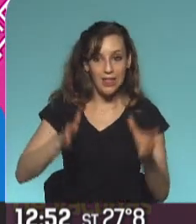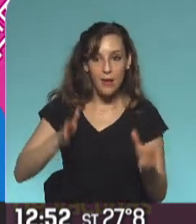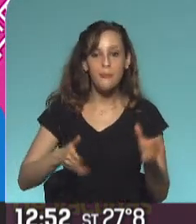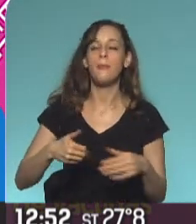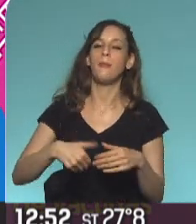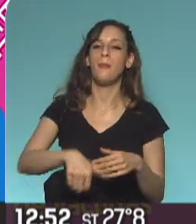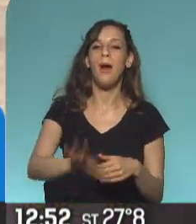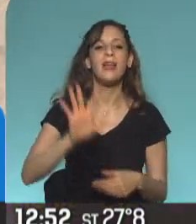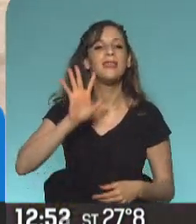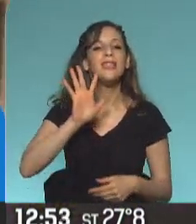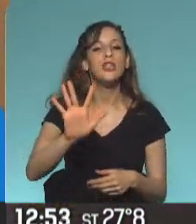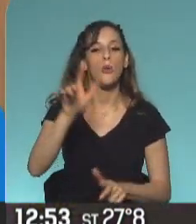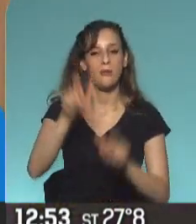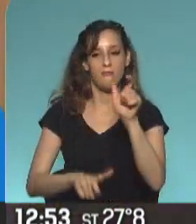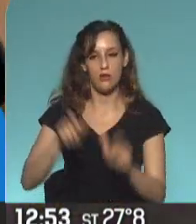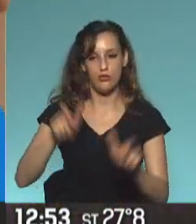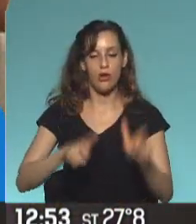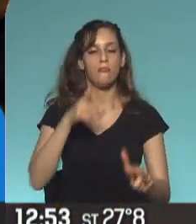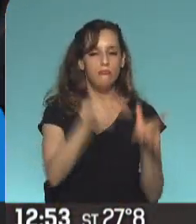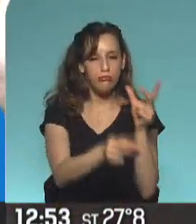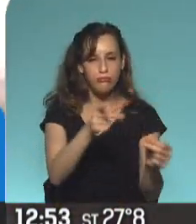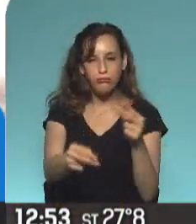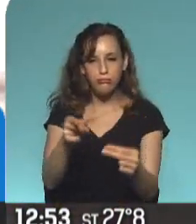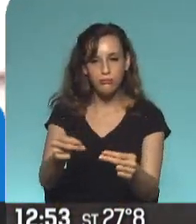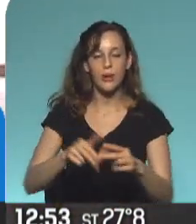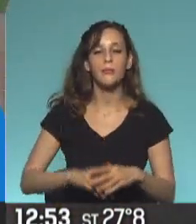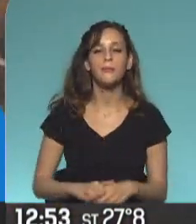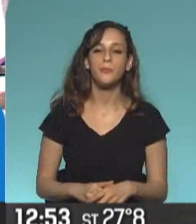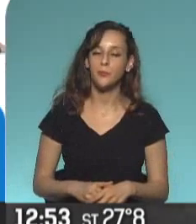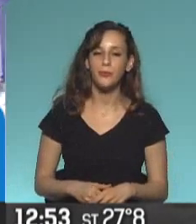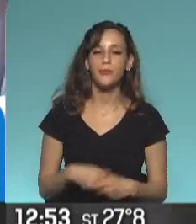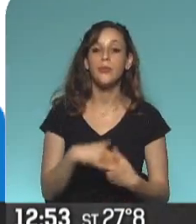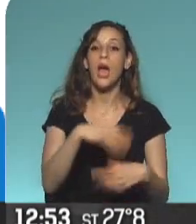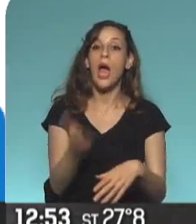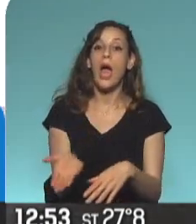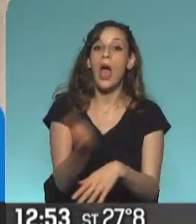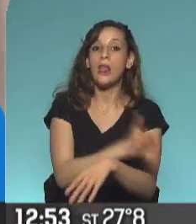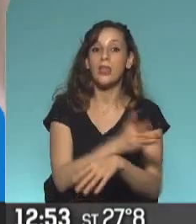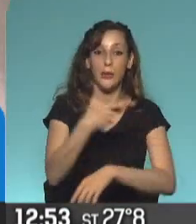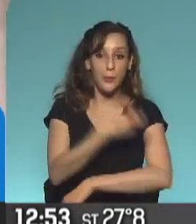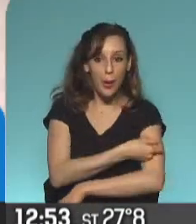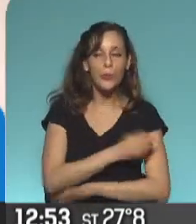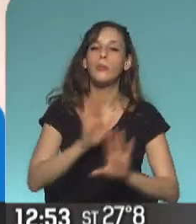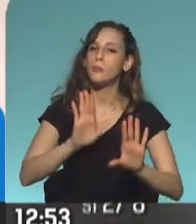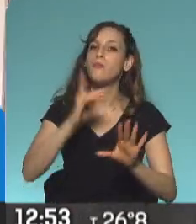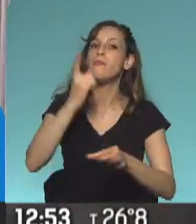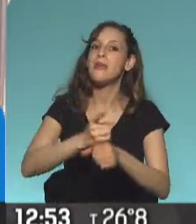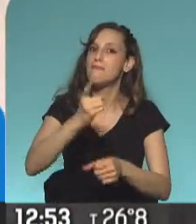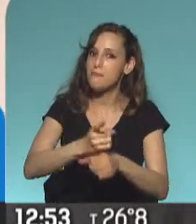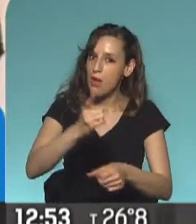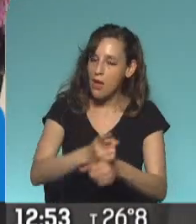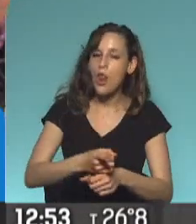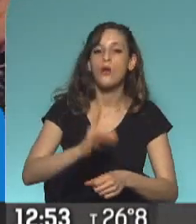cerca de 5.000 personas. Antes de inocularse, las personas deben pasar por el sector de